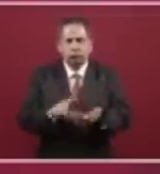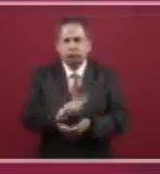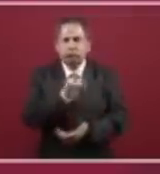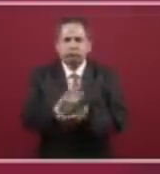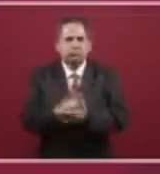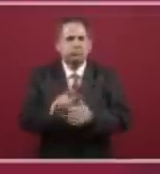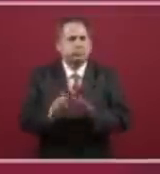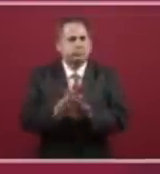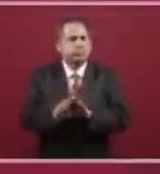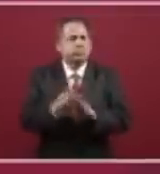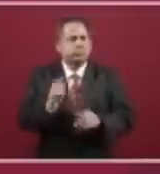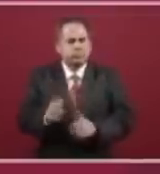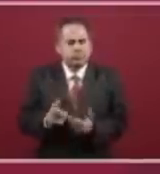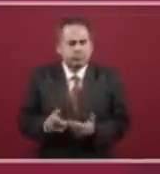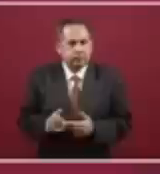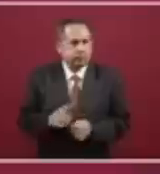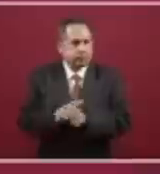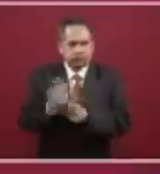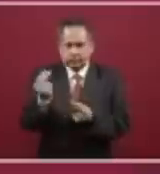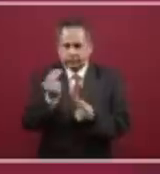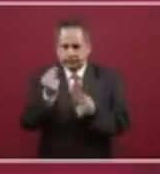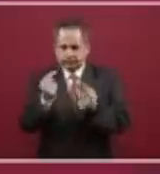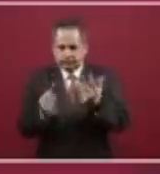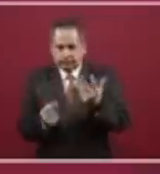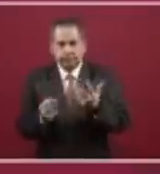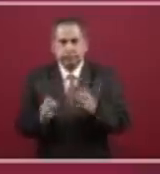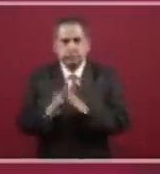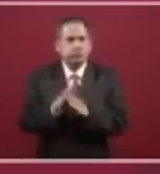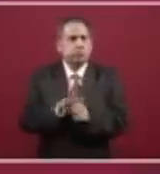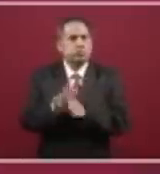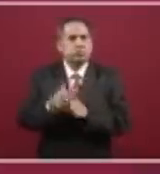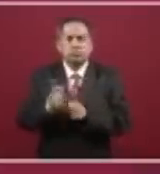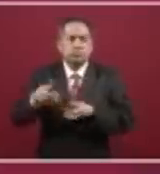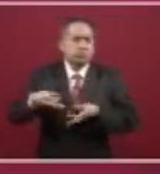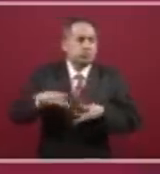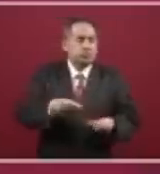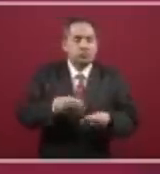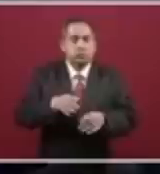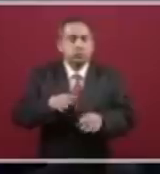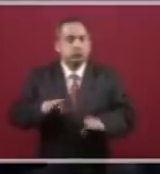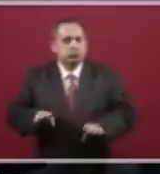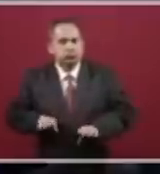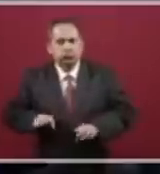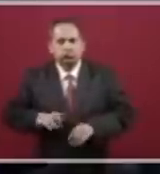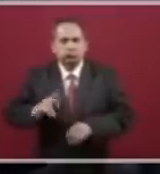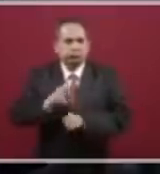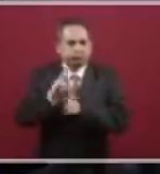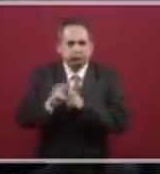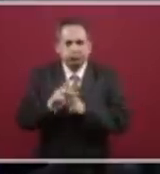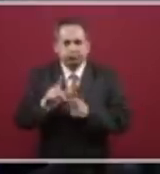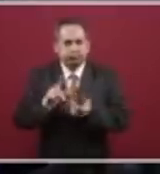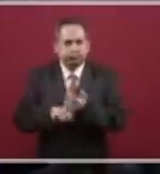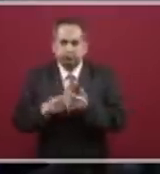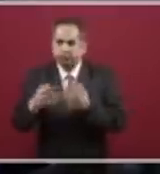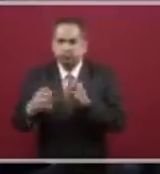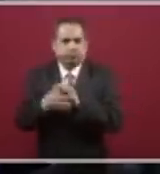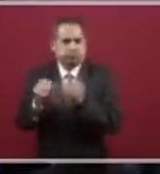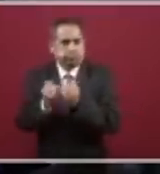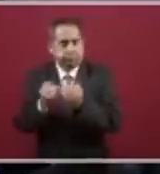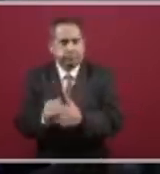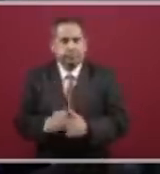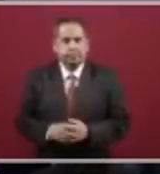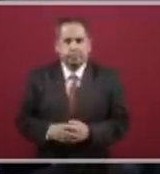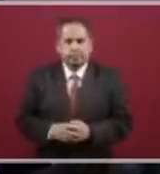y a las necesidades a los recursos y a los intereses de la nación los